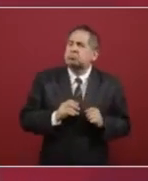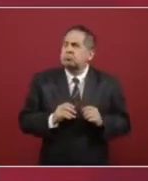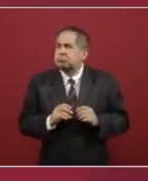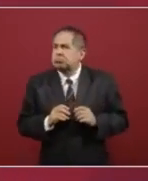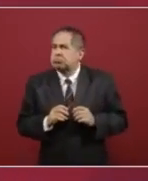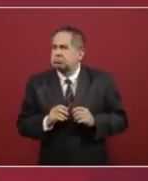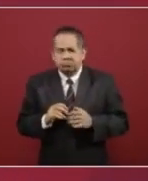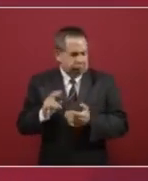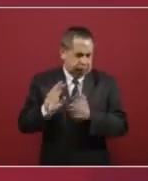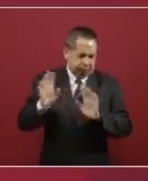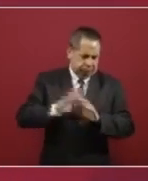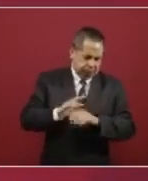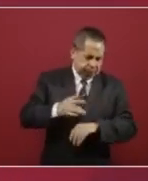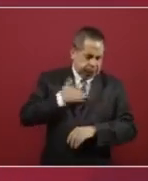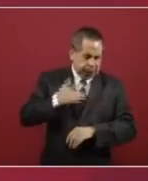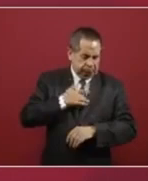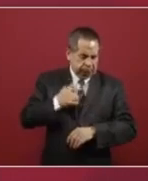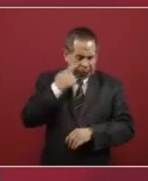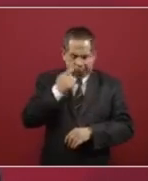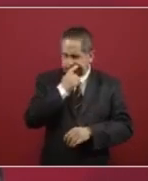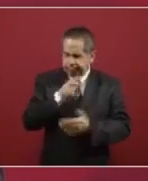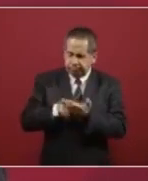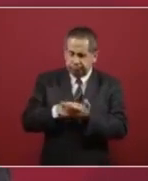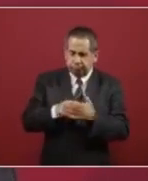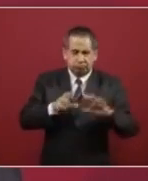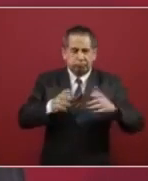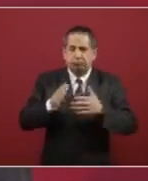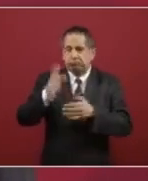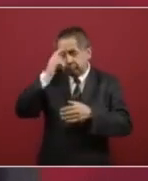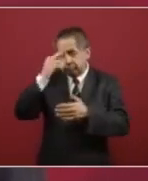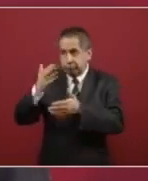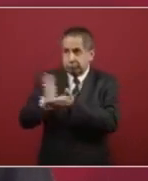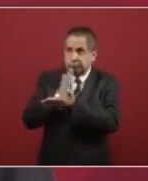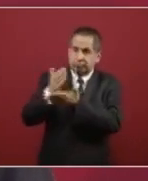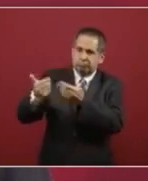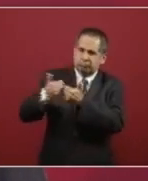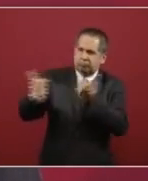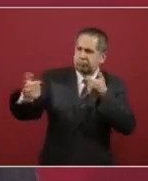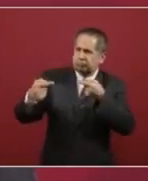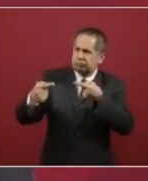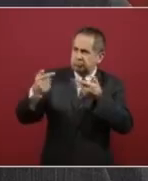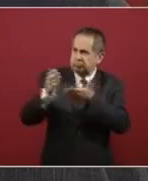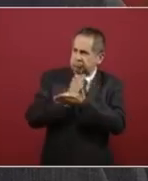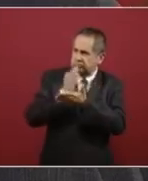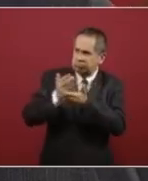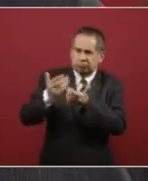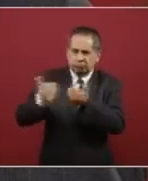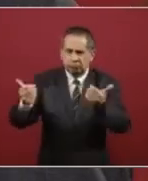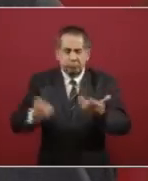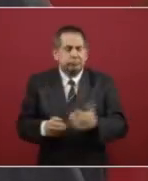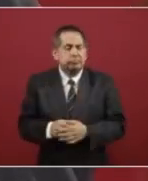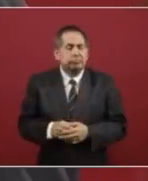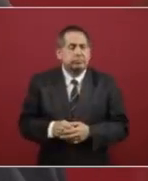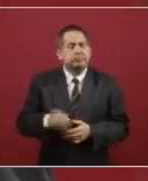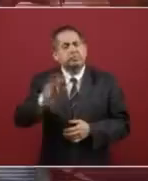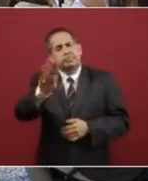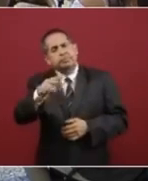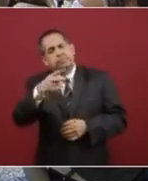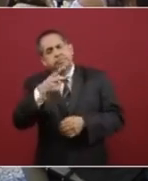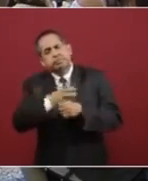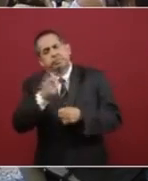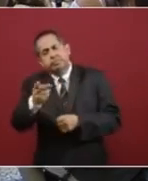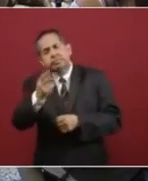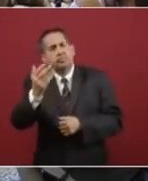hacen valer que son un poder independiente, autónomo. Y en un segundo tema, presidente, hace